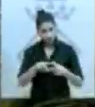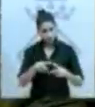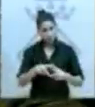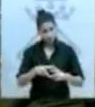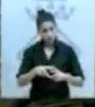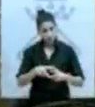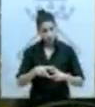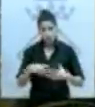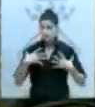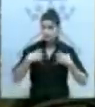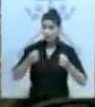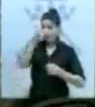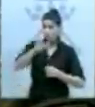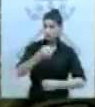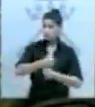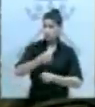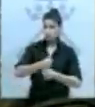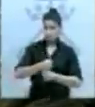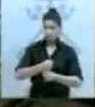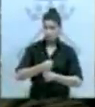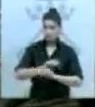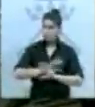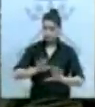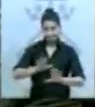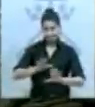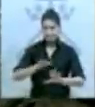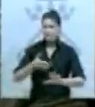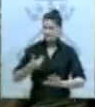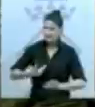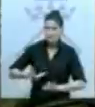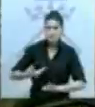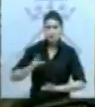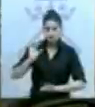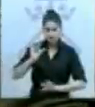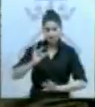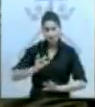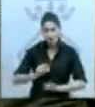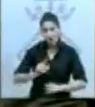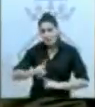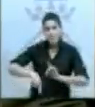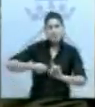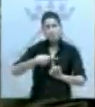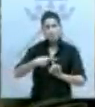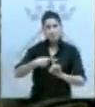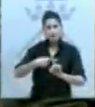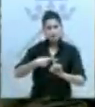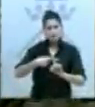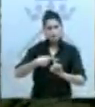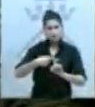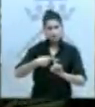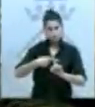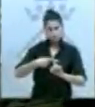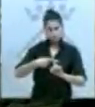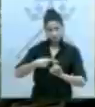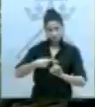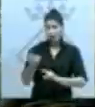que ya sería por sí solo un motivo muy importante para que se tomara en serio esta cuestión, sino que estamos hablando, además, de un